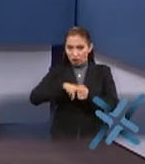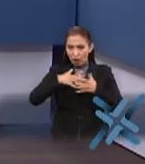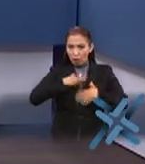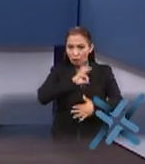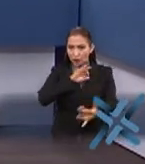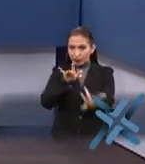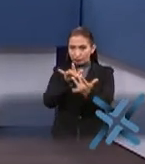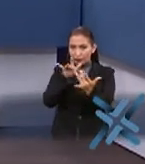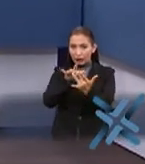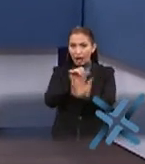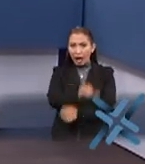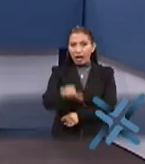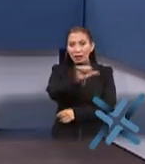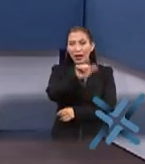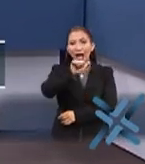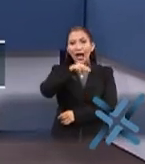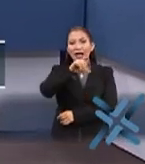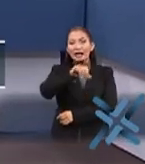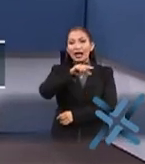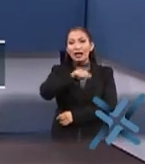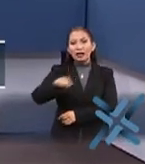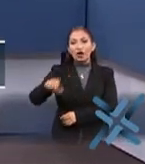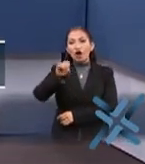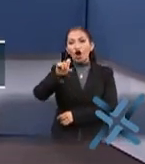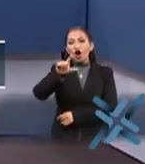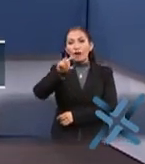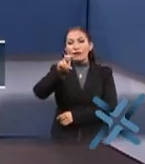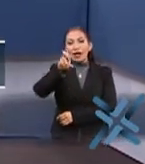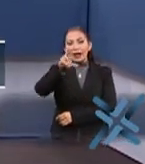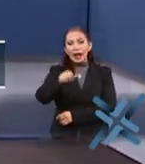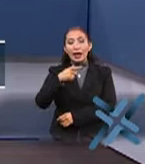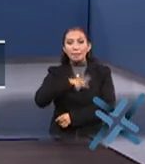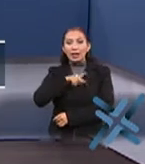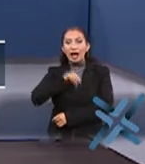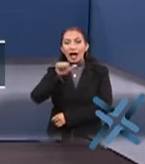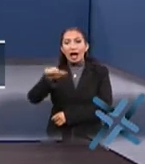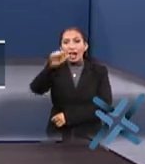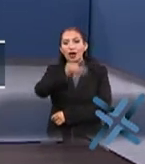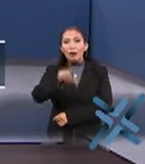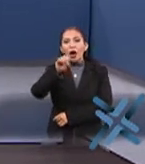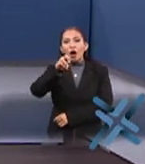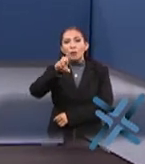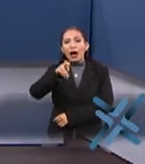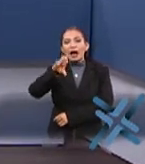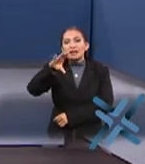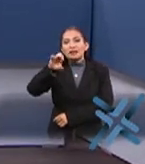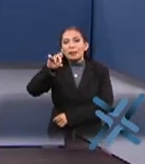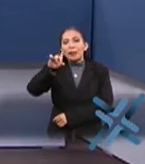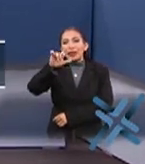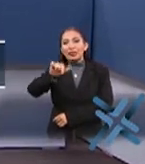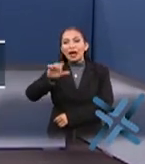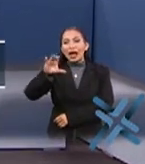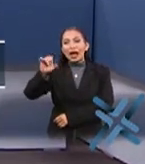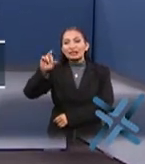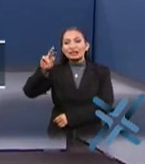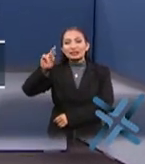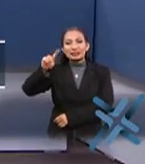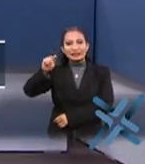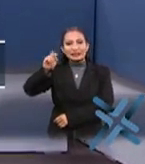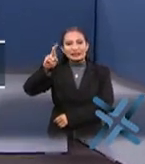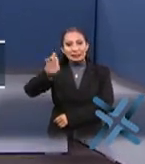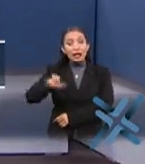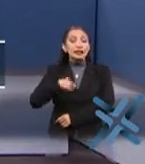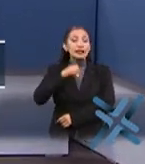nos pueden encontrar en @Ana_C_Olvera. Así es, y la mía es @Omar Cepeda Castr. Y estamos